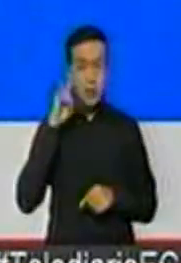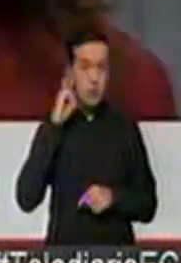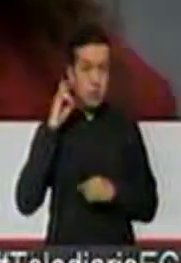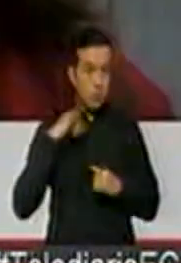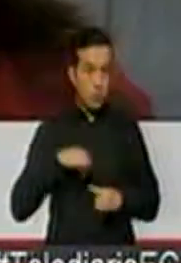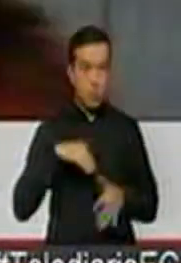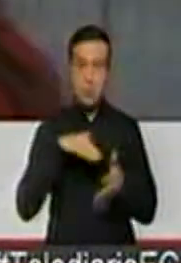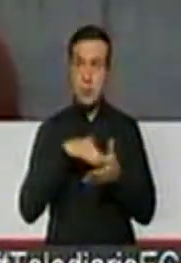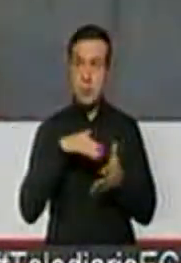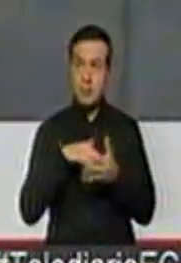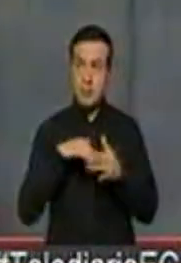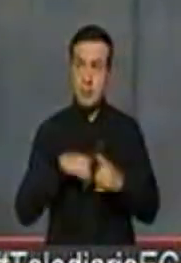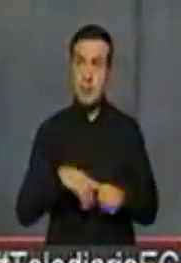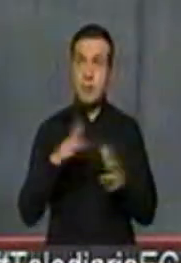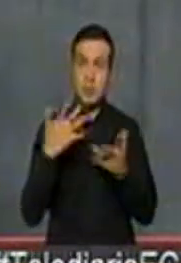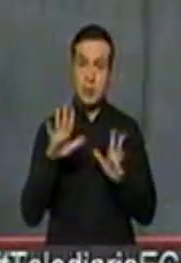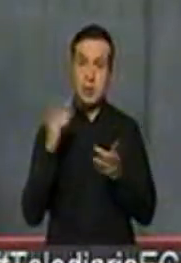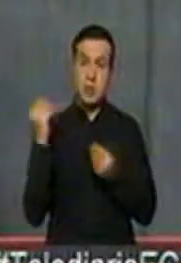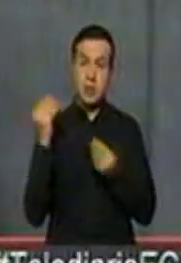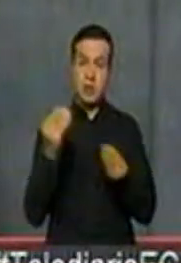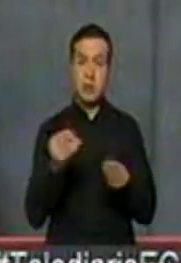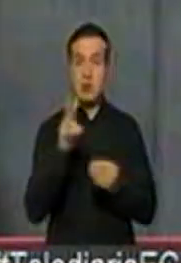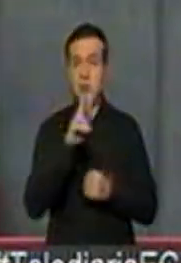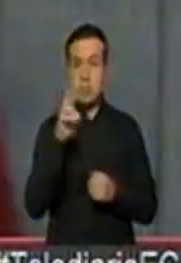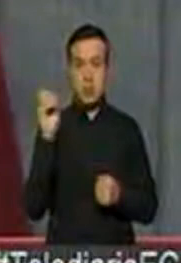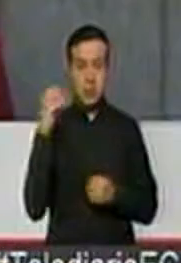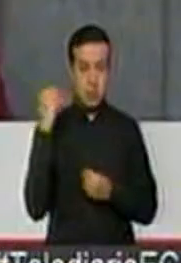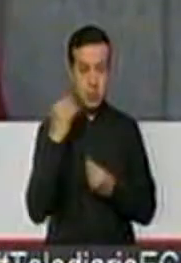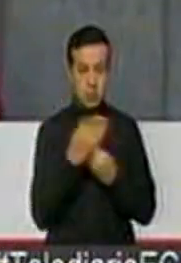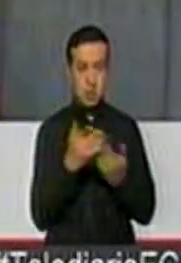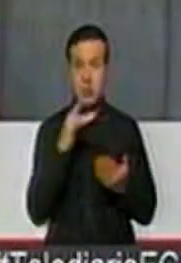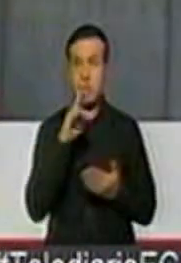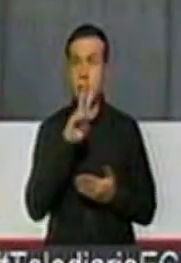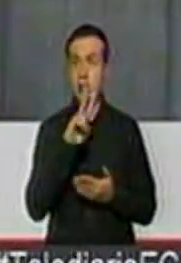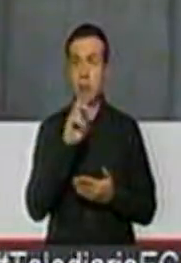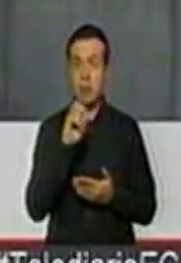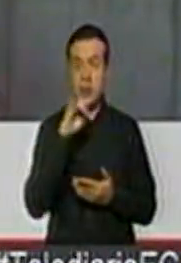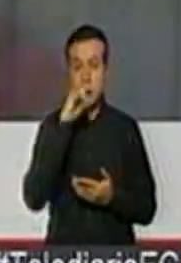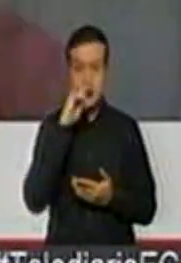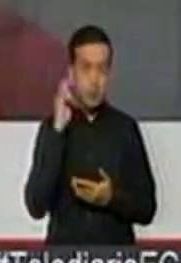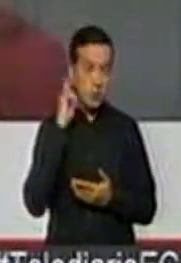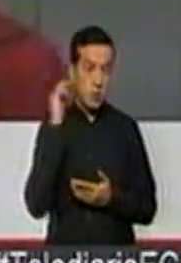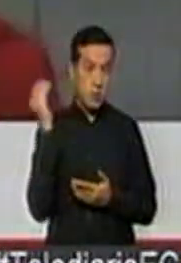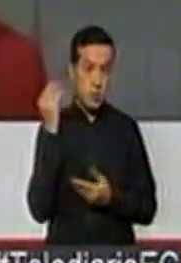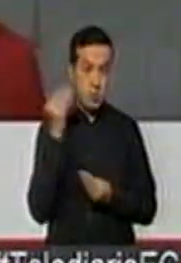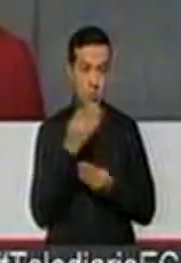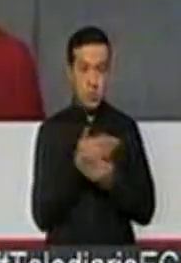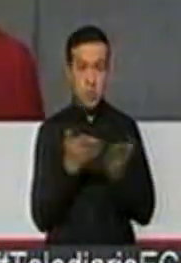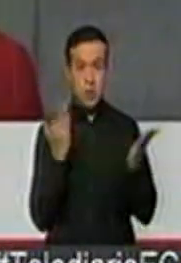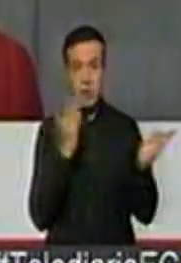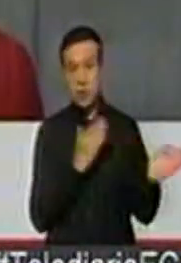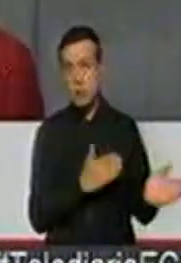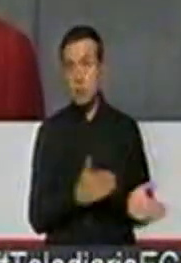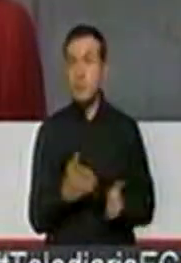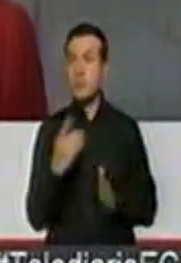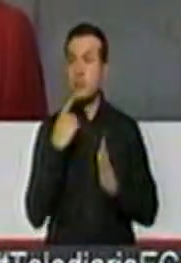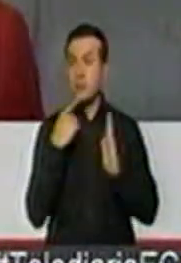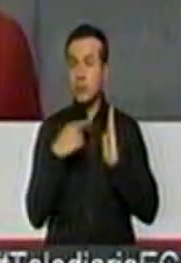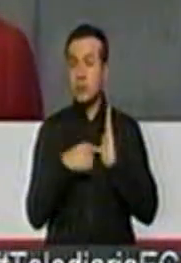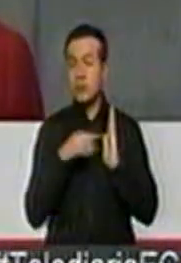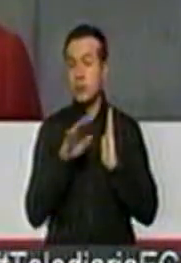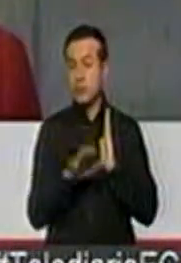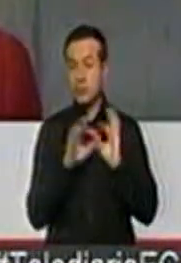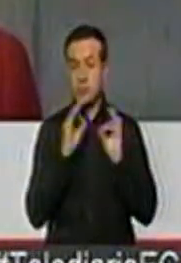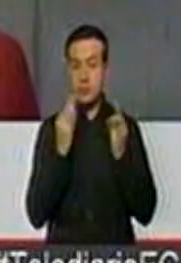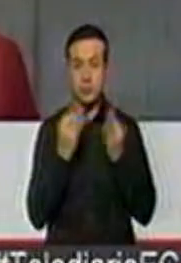su estudio. Se ha entregado 20 bonos a 20 niñas, niños, adolescentes, si es que en un núcleo familiar